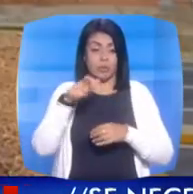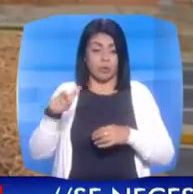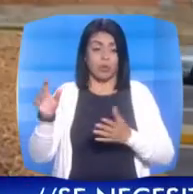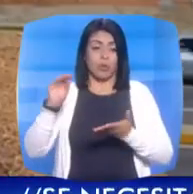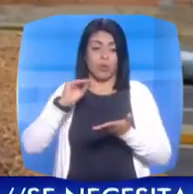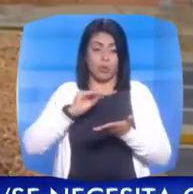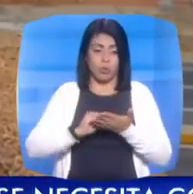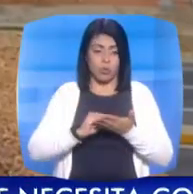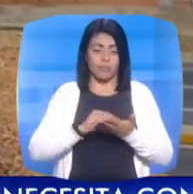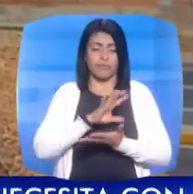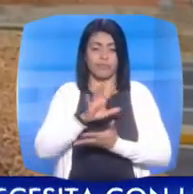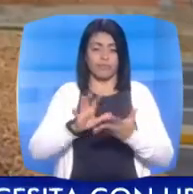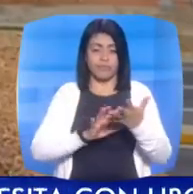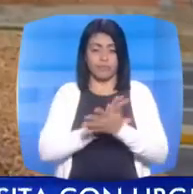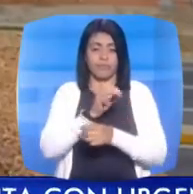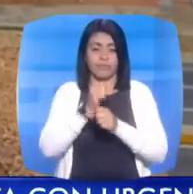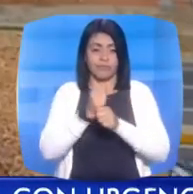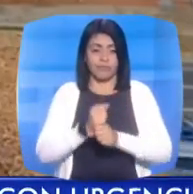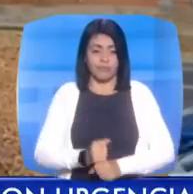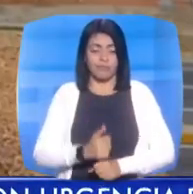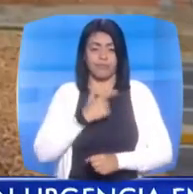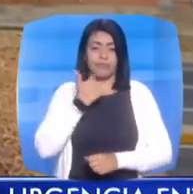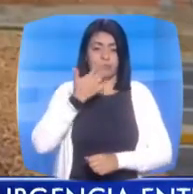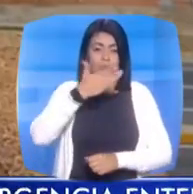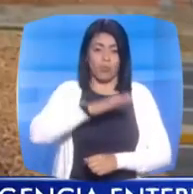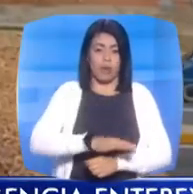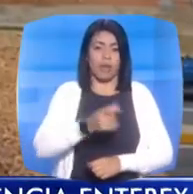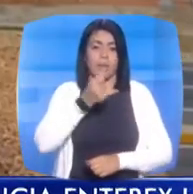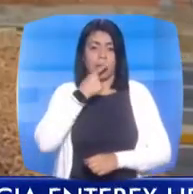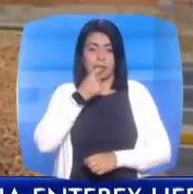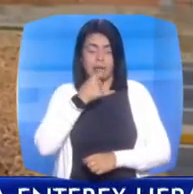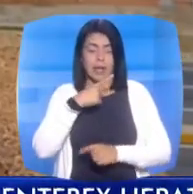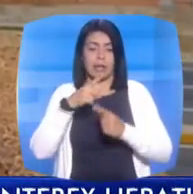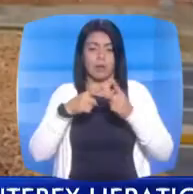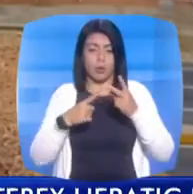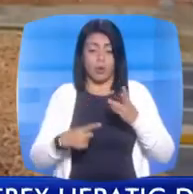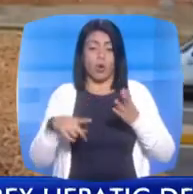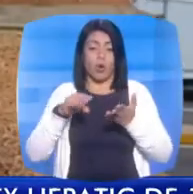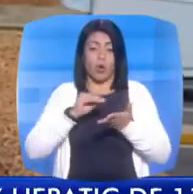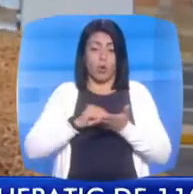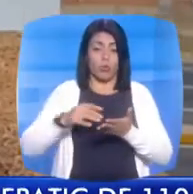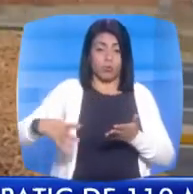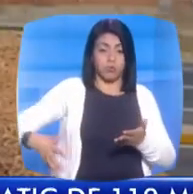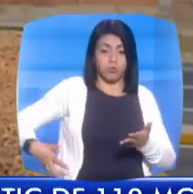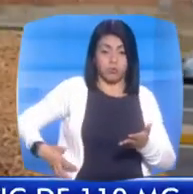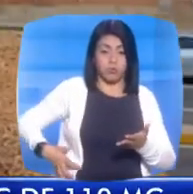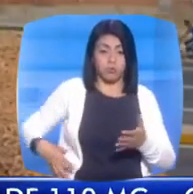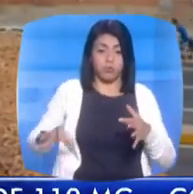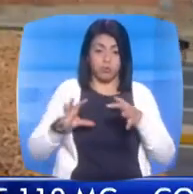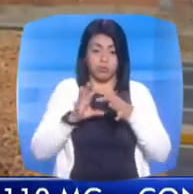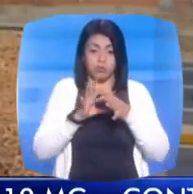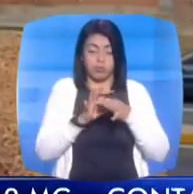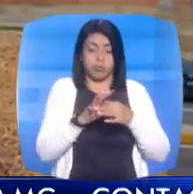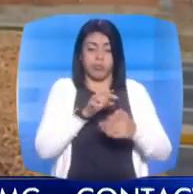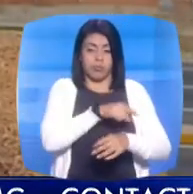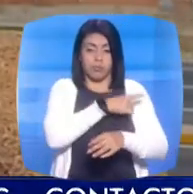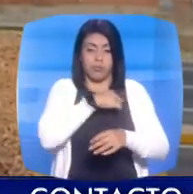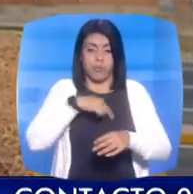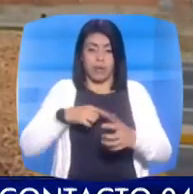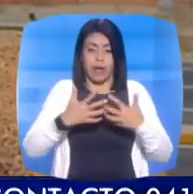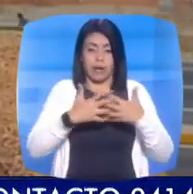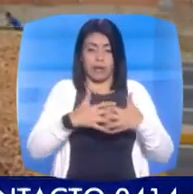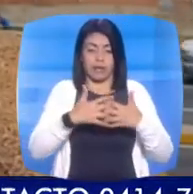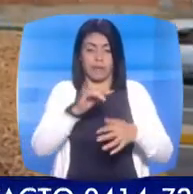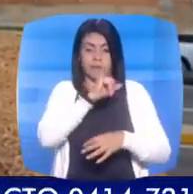mueren la consecuencia esperando medicamentos e insumos al igual que los renales que dependen de una máquina